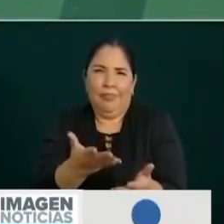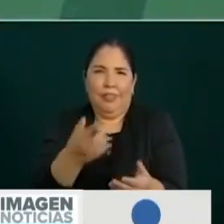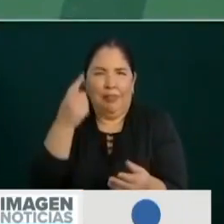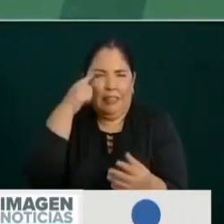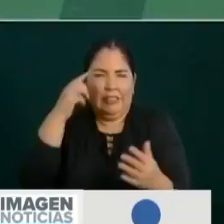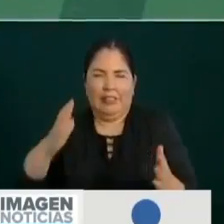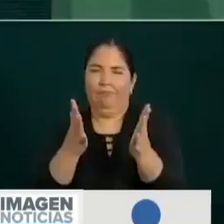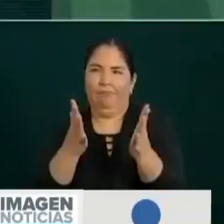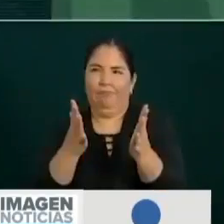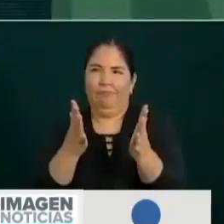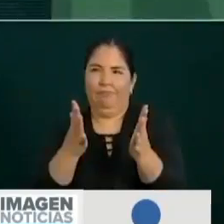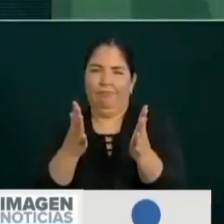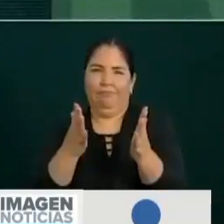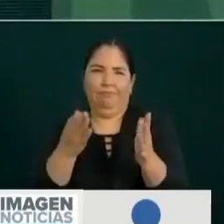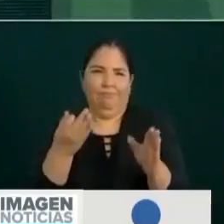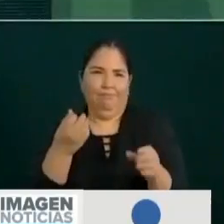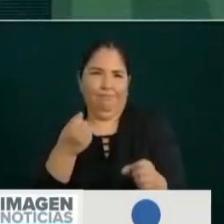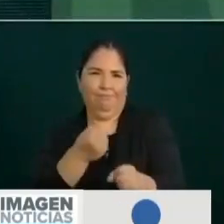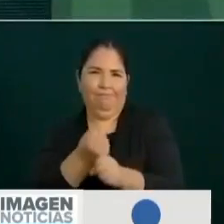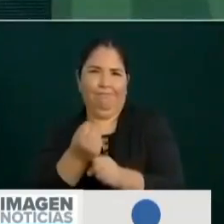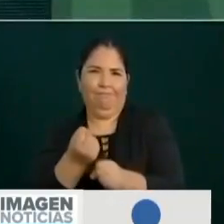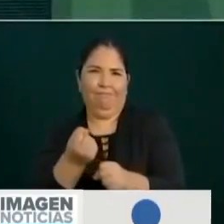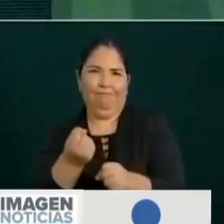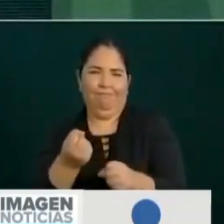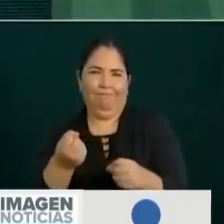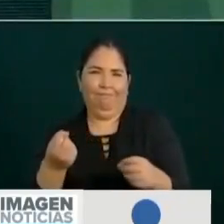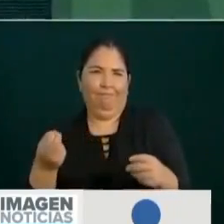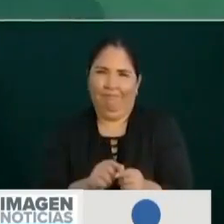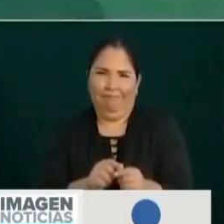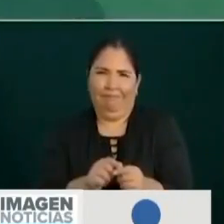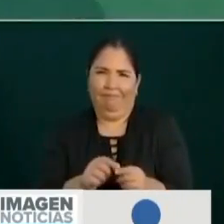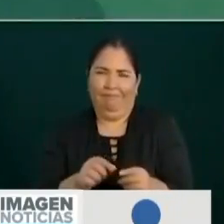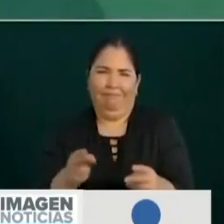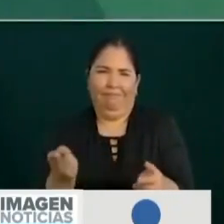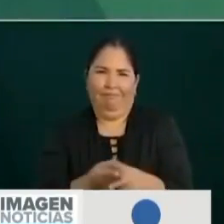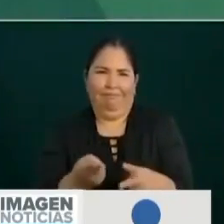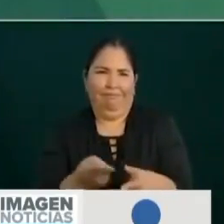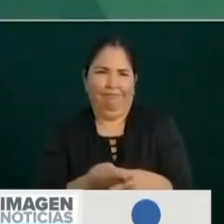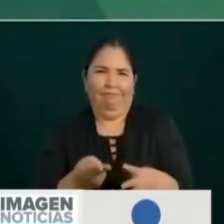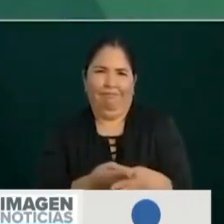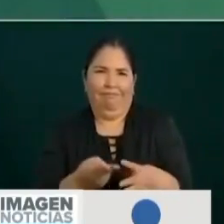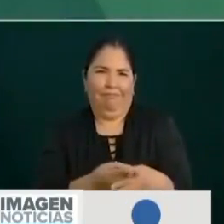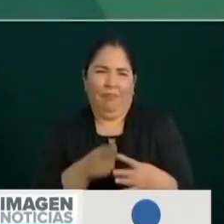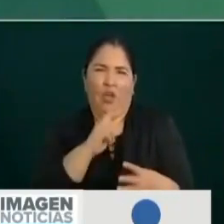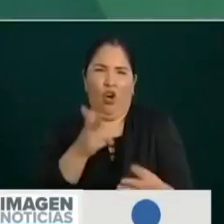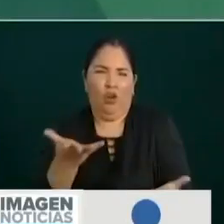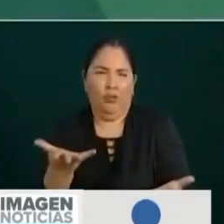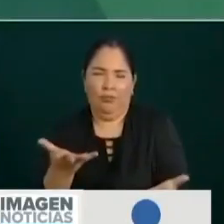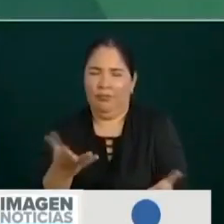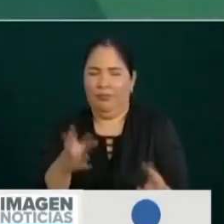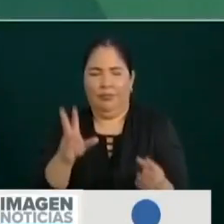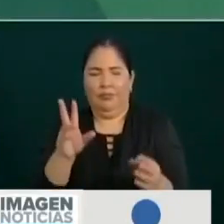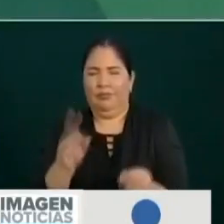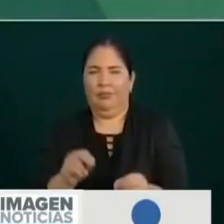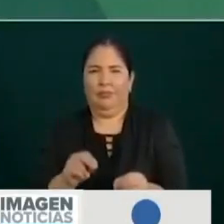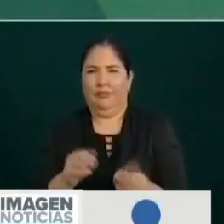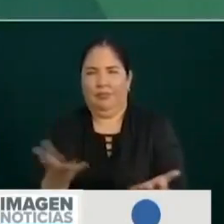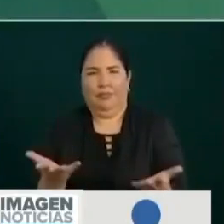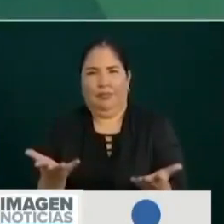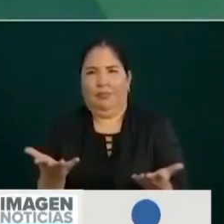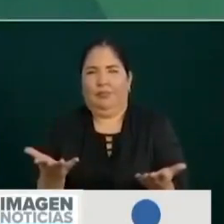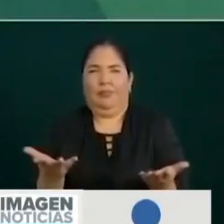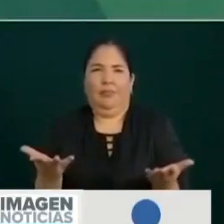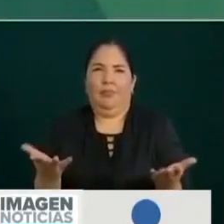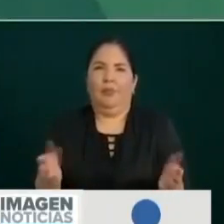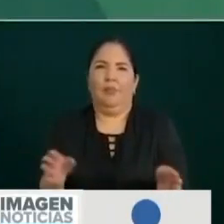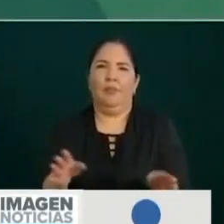en la guerra, en el mátalos en caliente, en las masacres, pues entonces